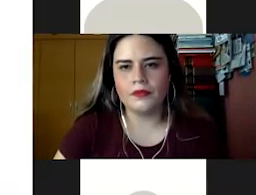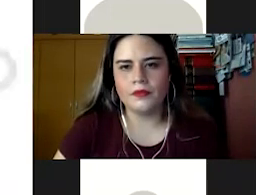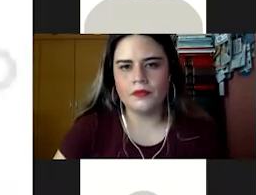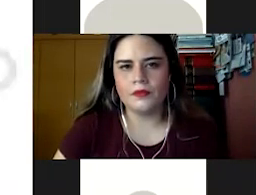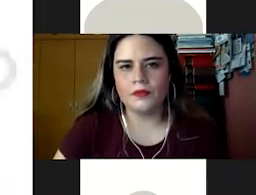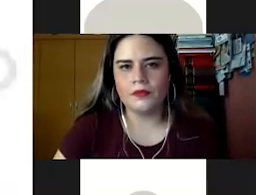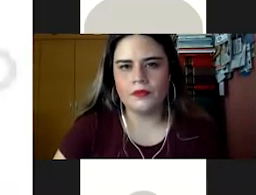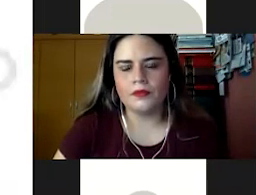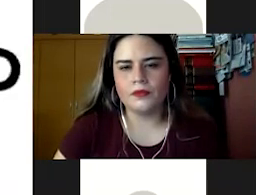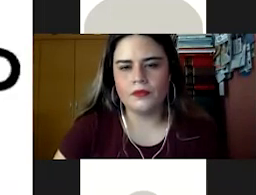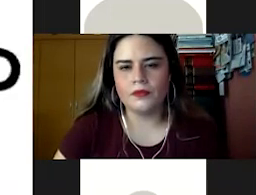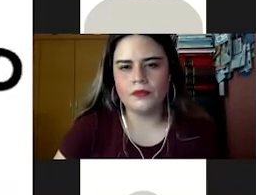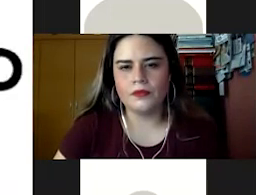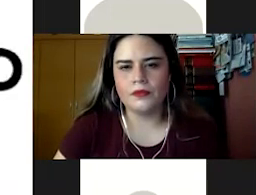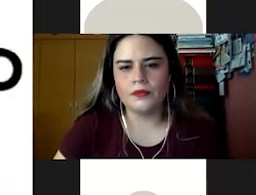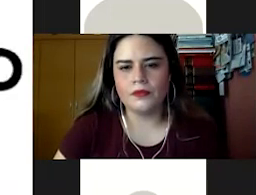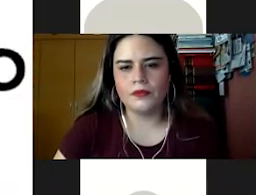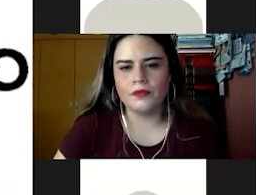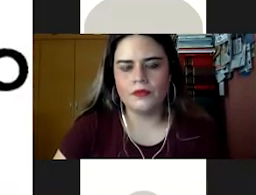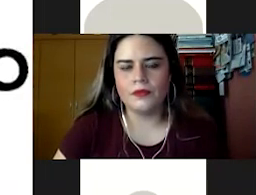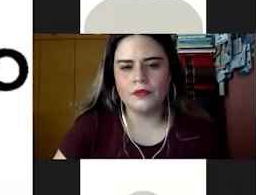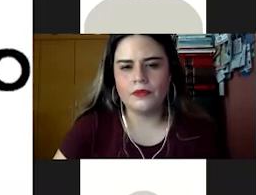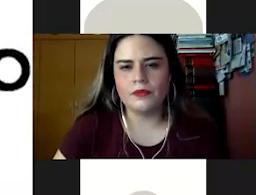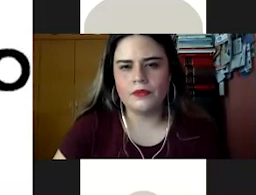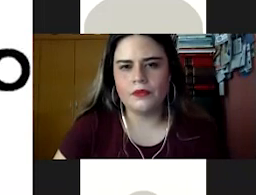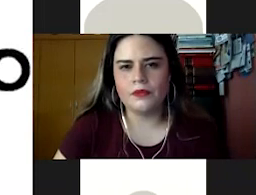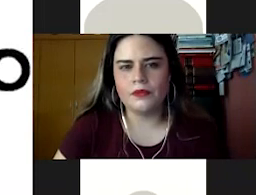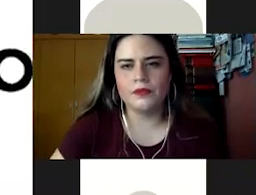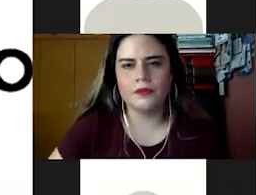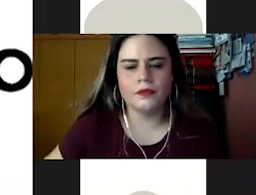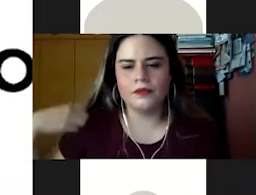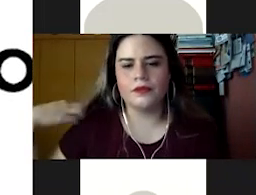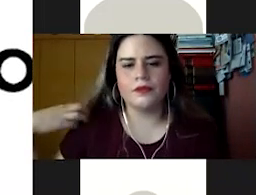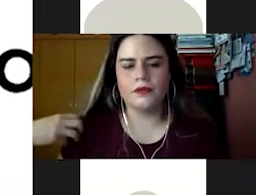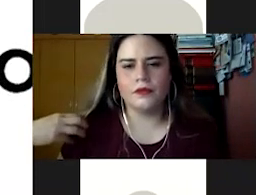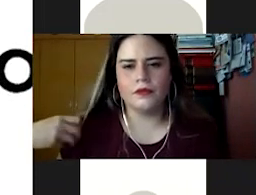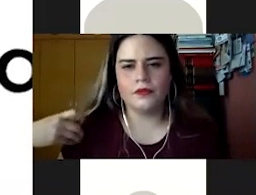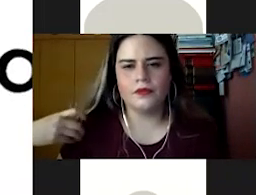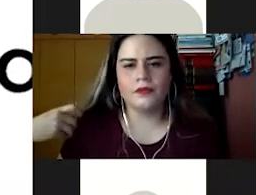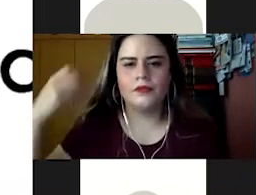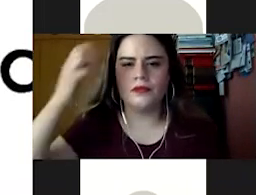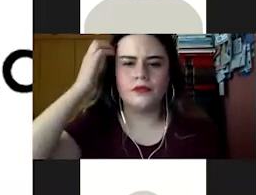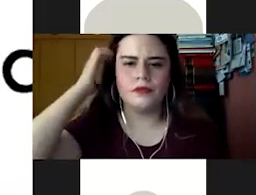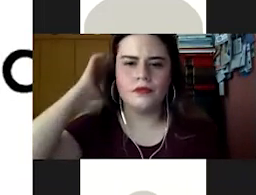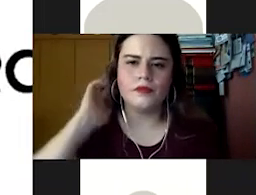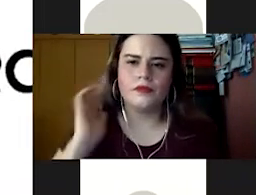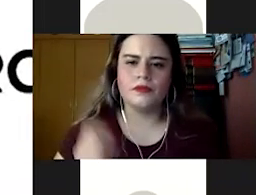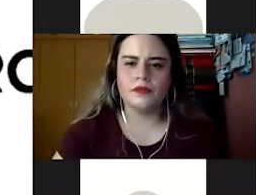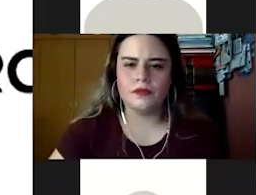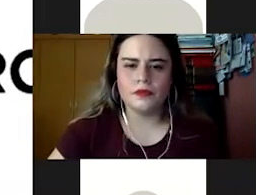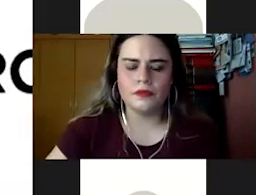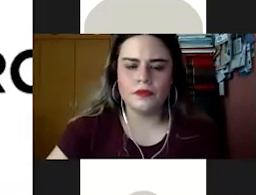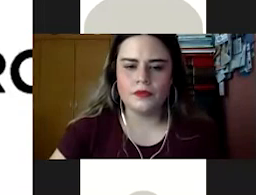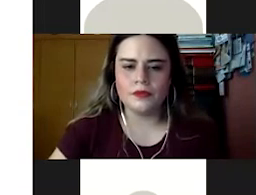Pacto Mundial México y del Consejo Coordinador Empresarial, se han instalado grupos de trabajo de la Agenda 2030. La economía